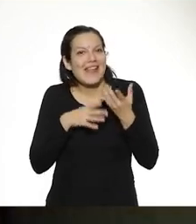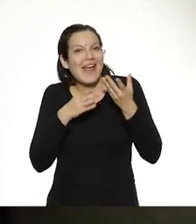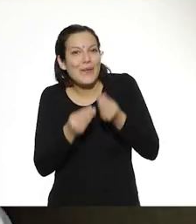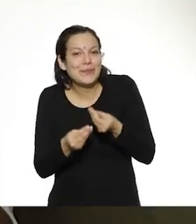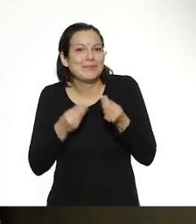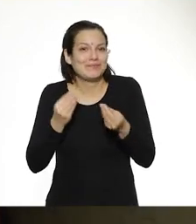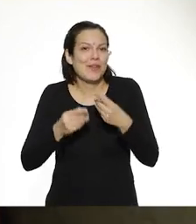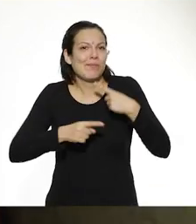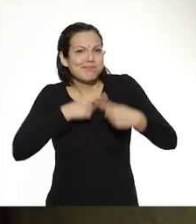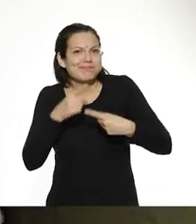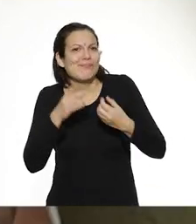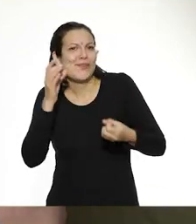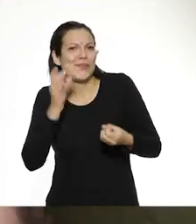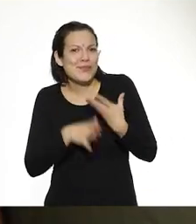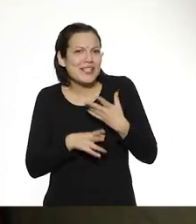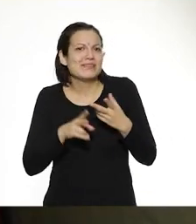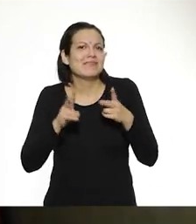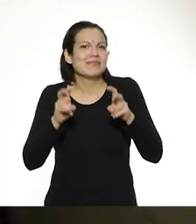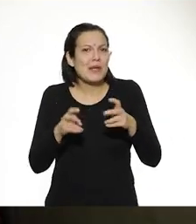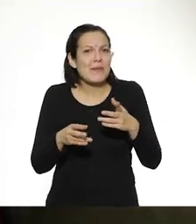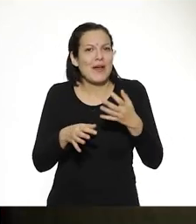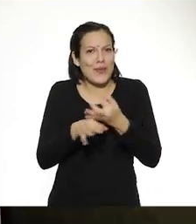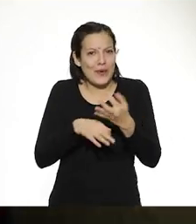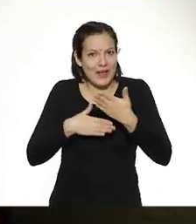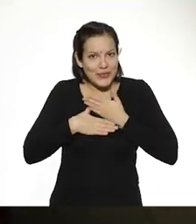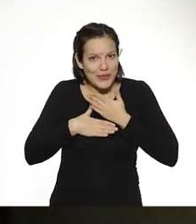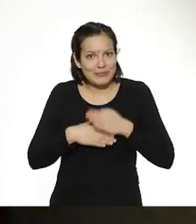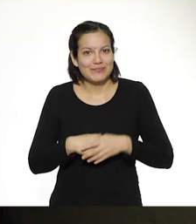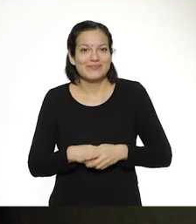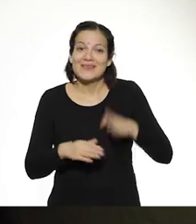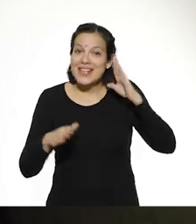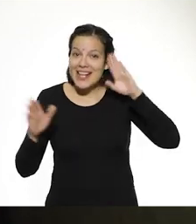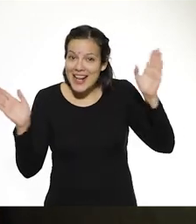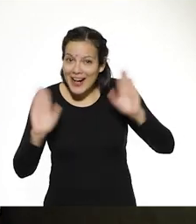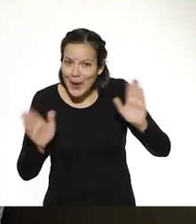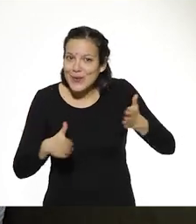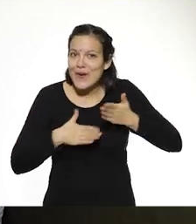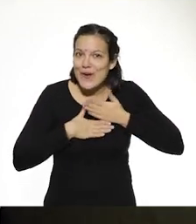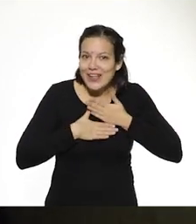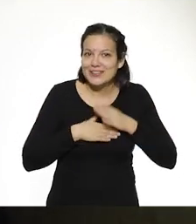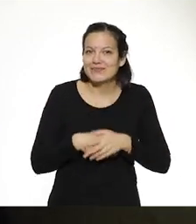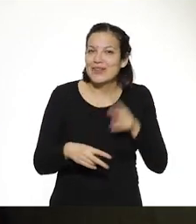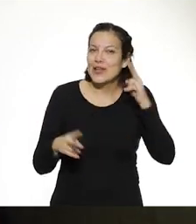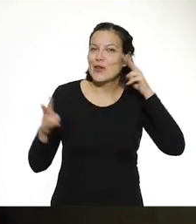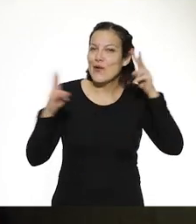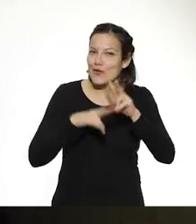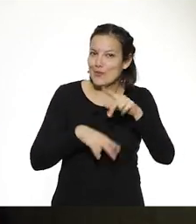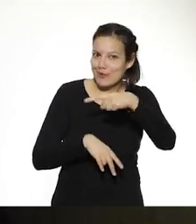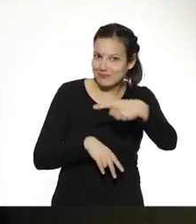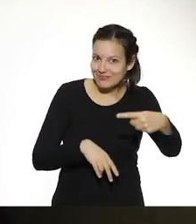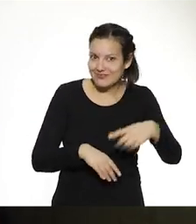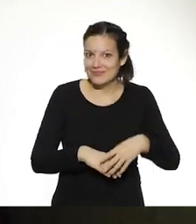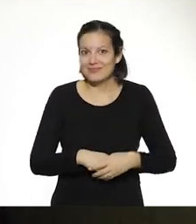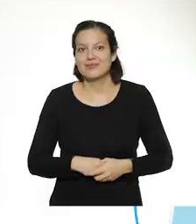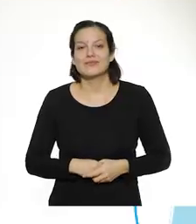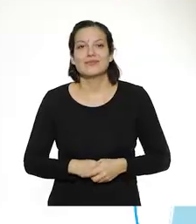seguir construyendo sobre lo que es nuestra educación. Saludos de corazón, nos vemos la próxima